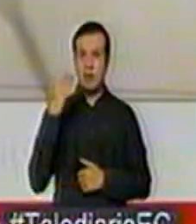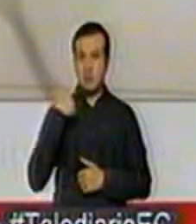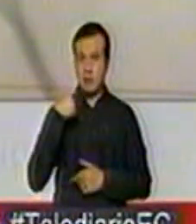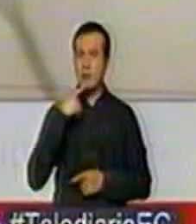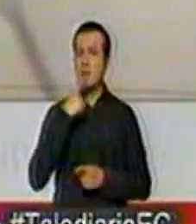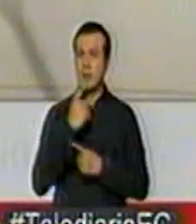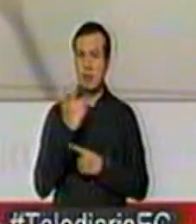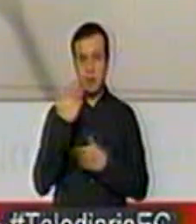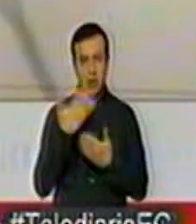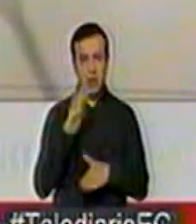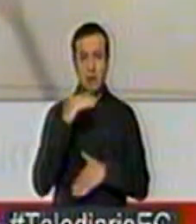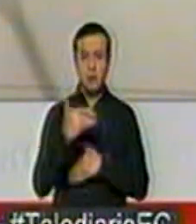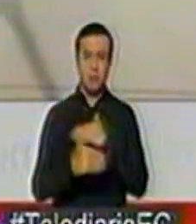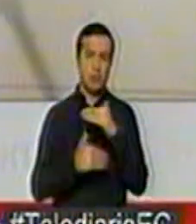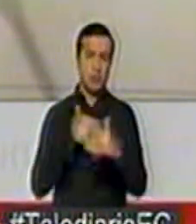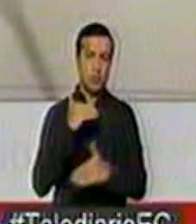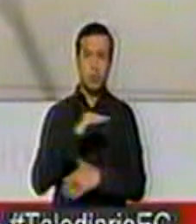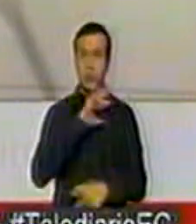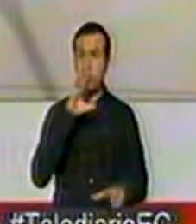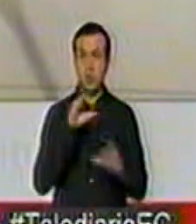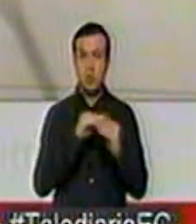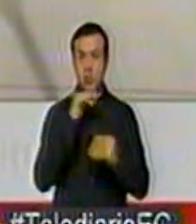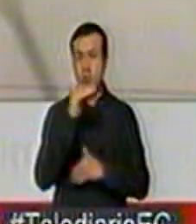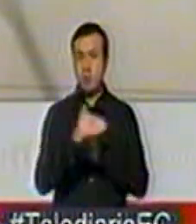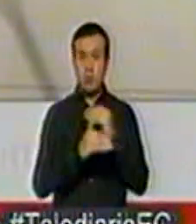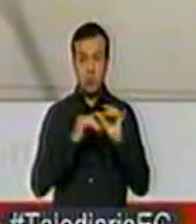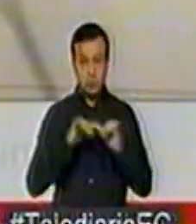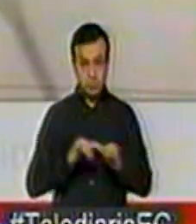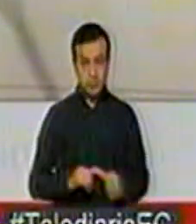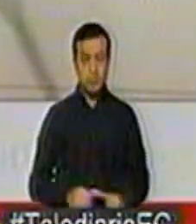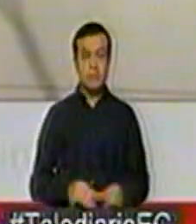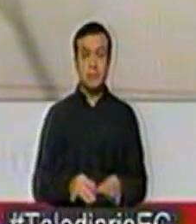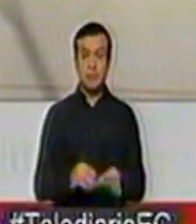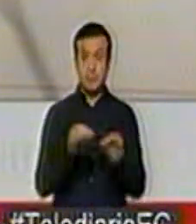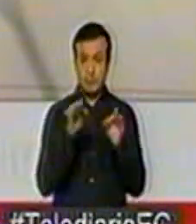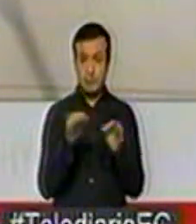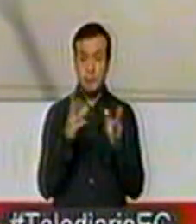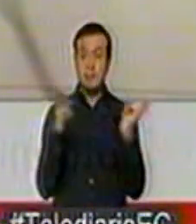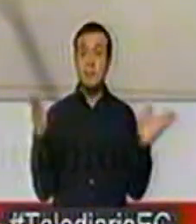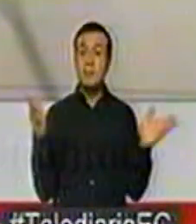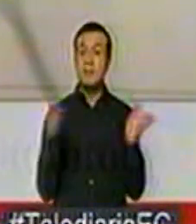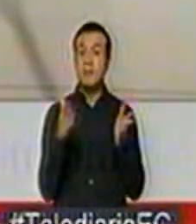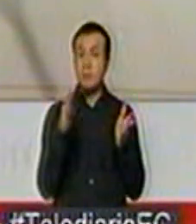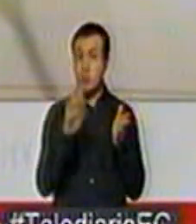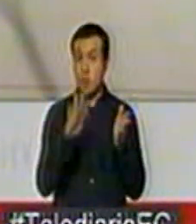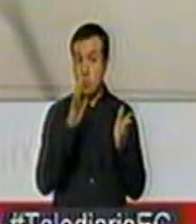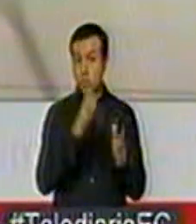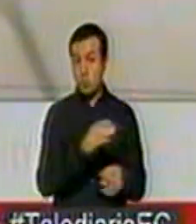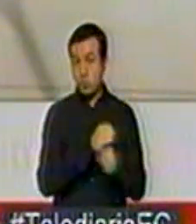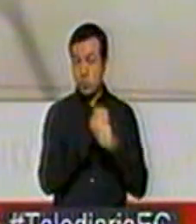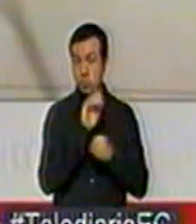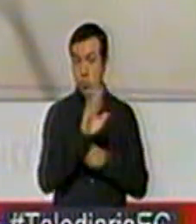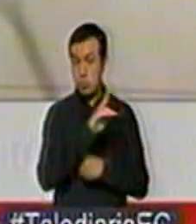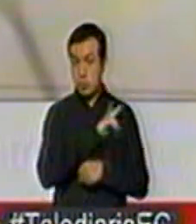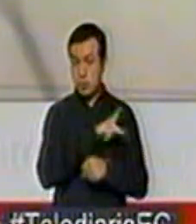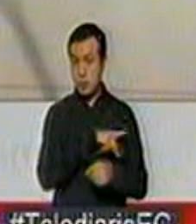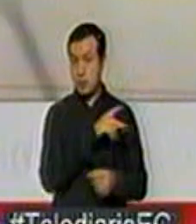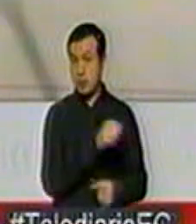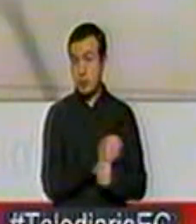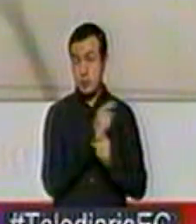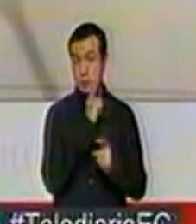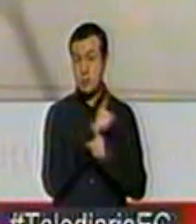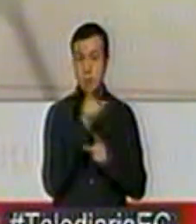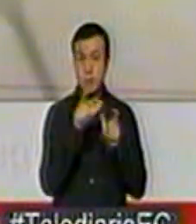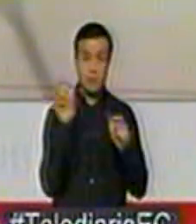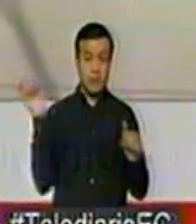todo un procedimiento, todo un proceso que va a darles seguridad tanto a ellos que están